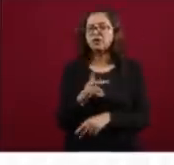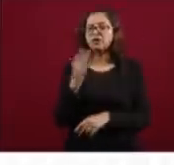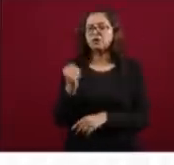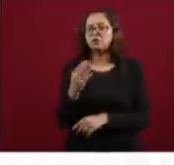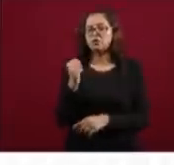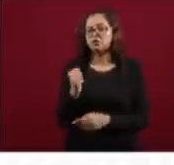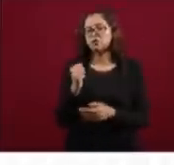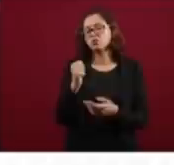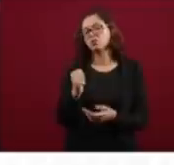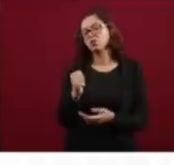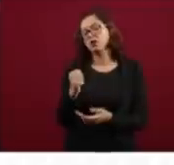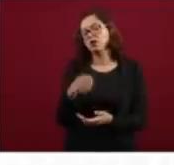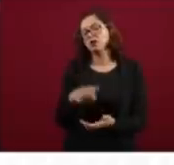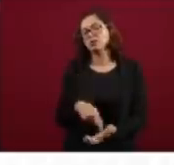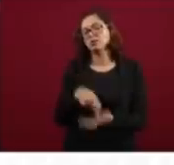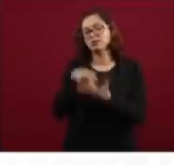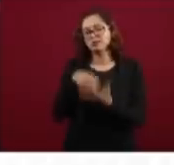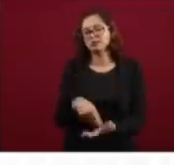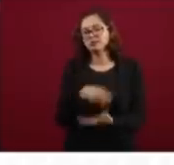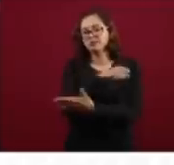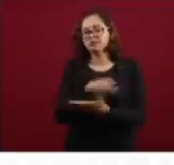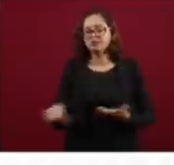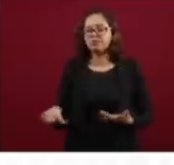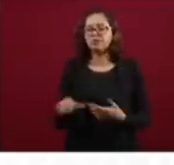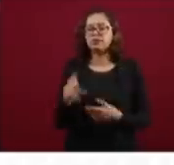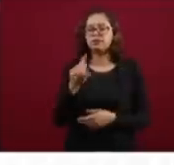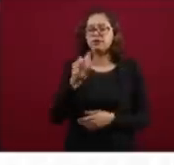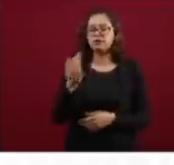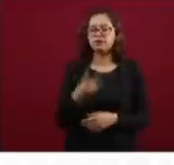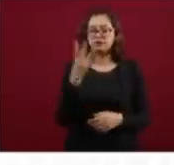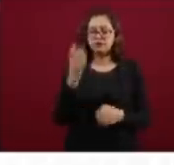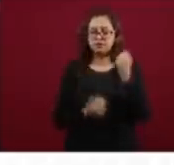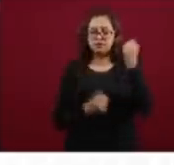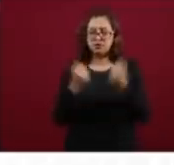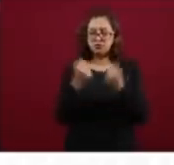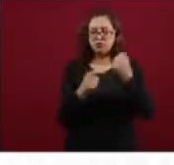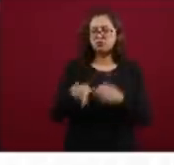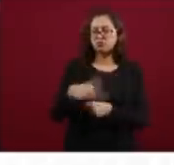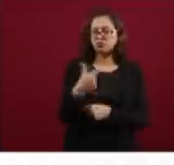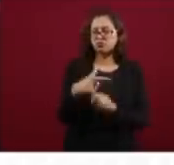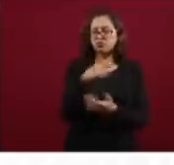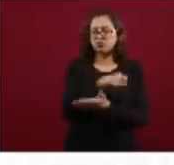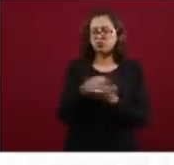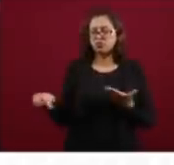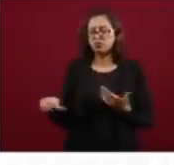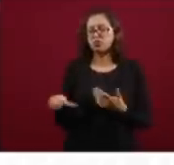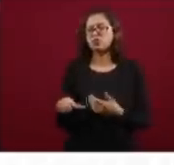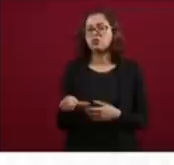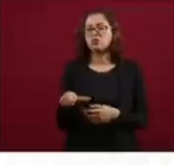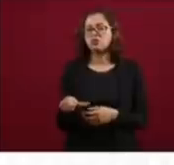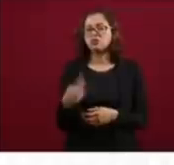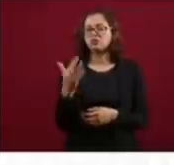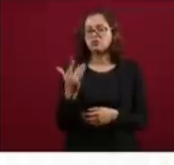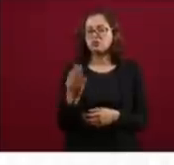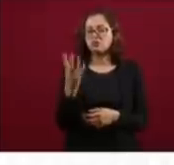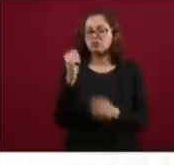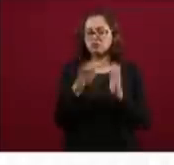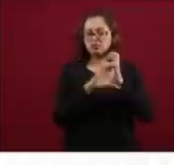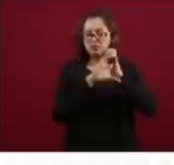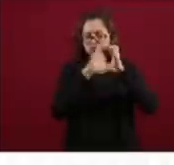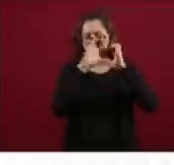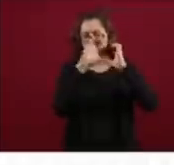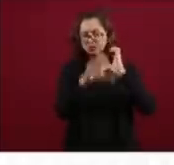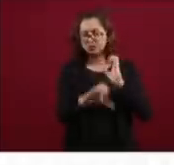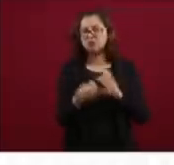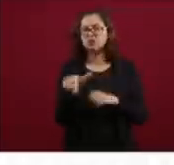12 de 33 vehículos fueron inmovilizados 8 está auto tanques de 59 verificamos